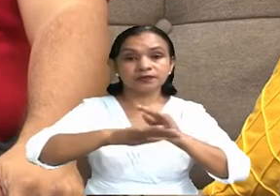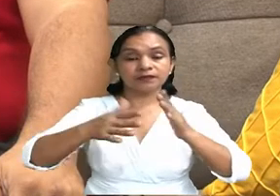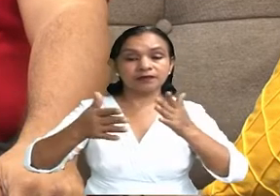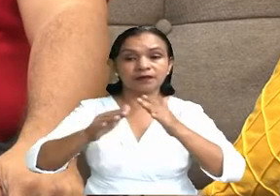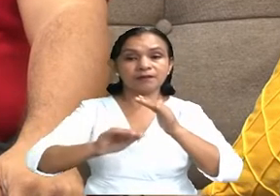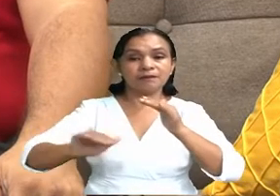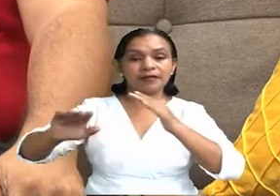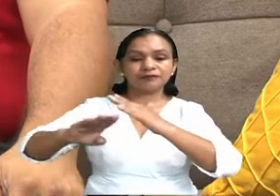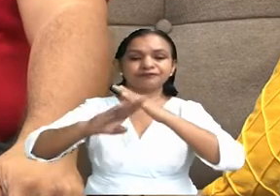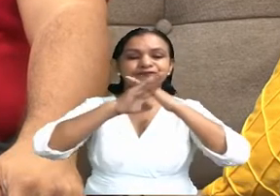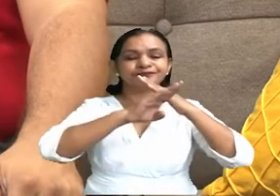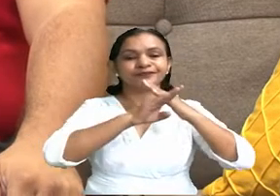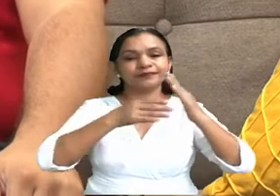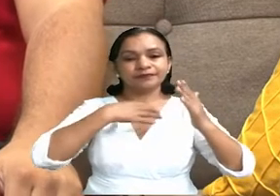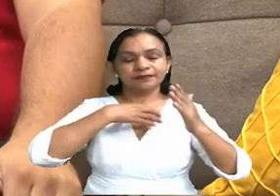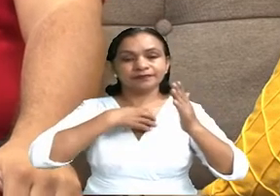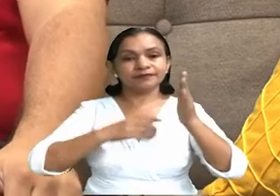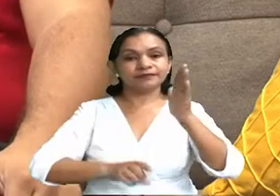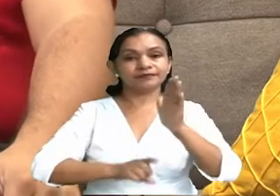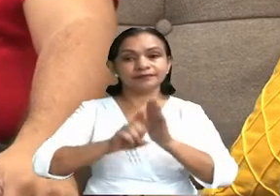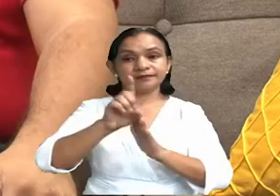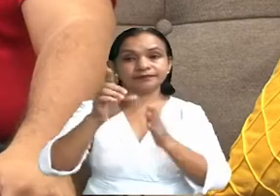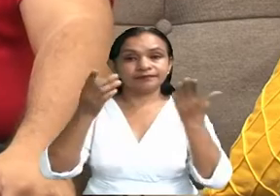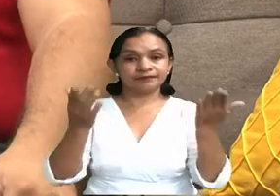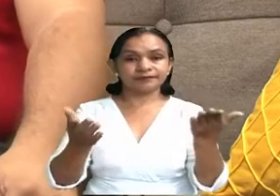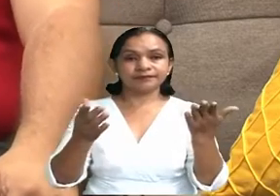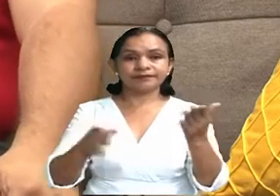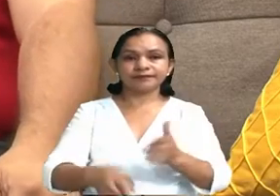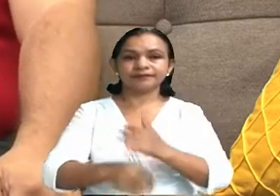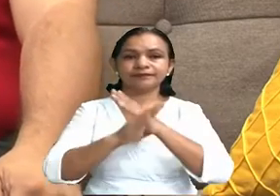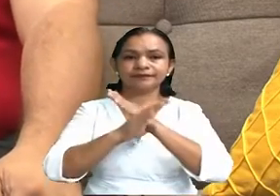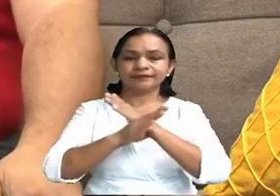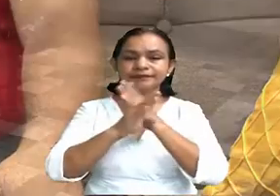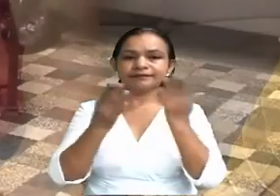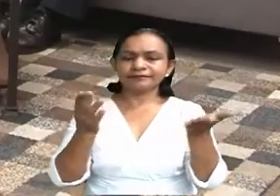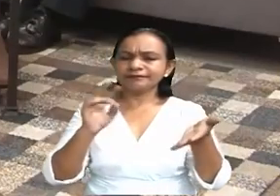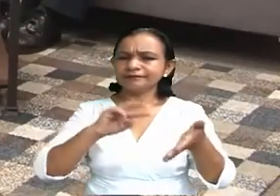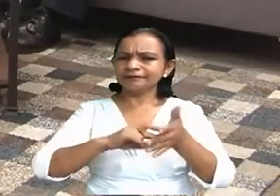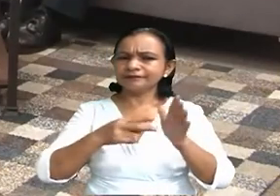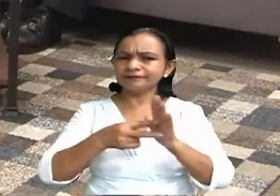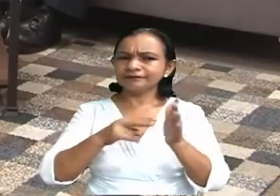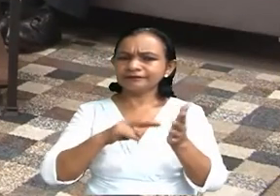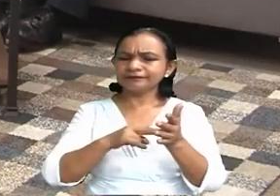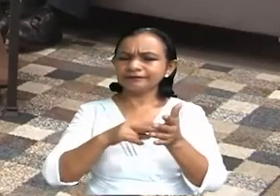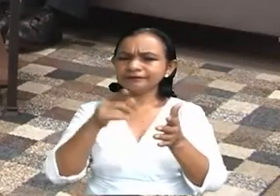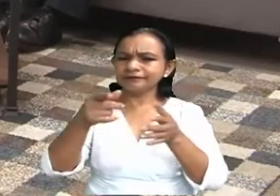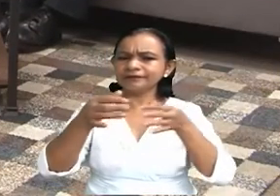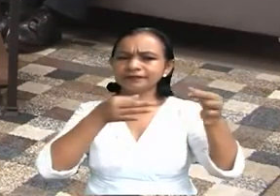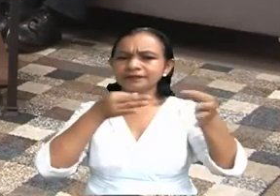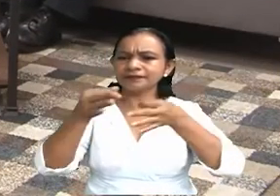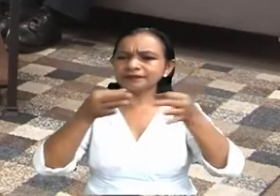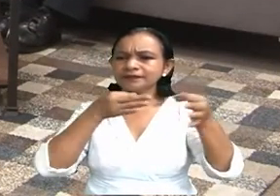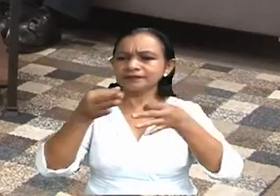potencian o restringen su desarrollo, ¿verdad? Compañero David, disculpe, en ese sentido, en eso último que acaba de explicar,